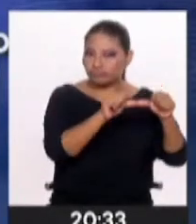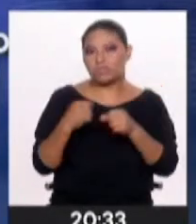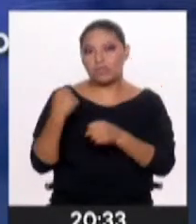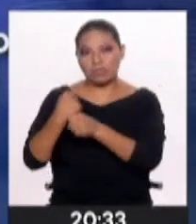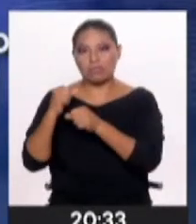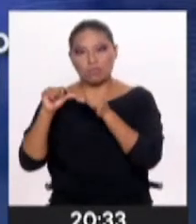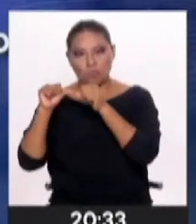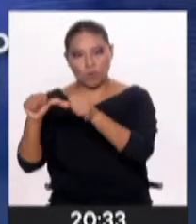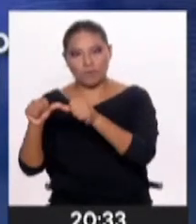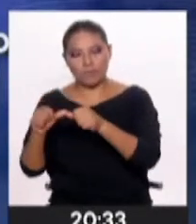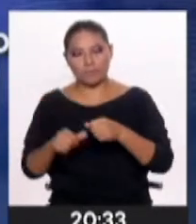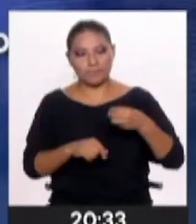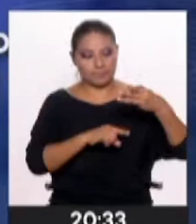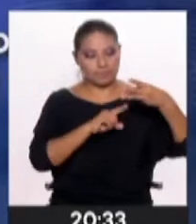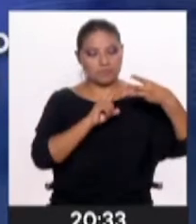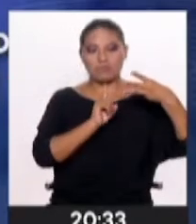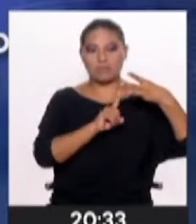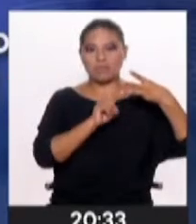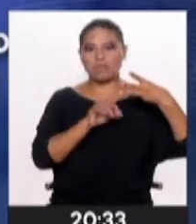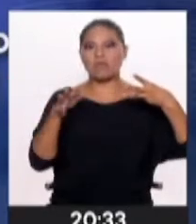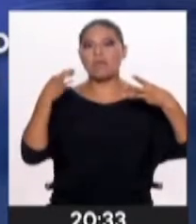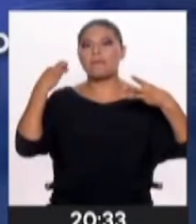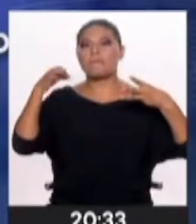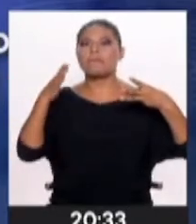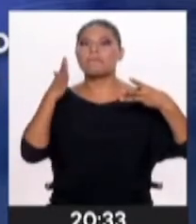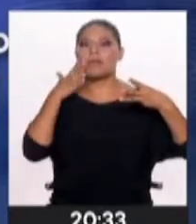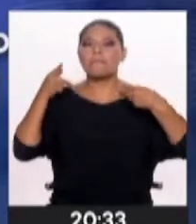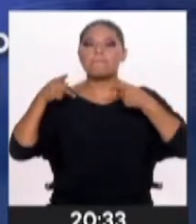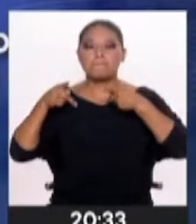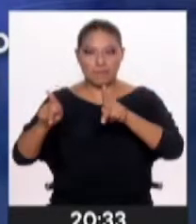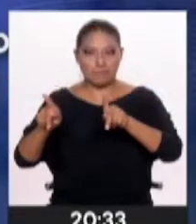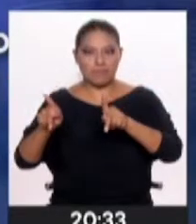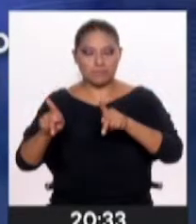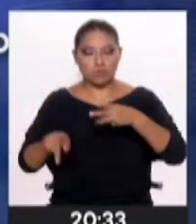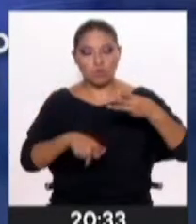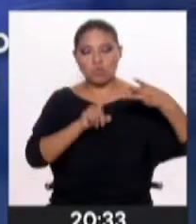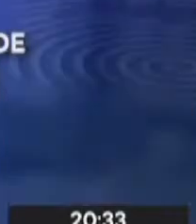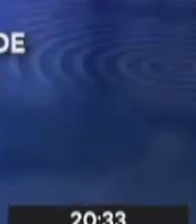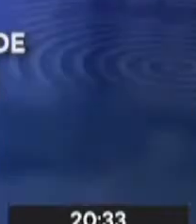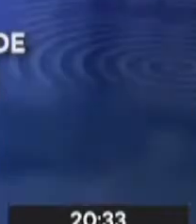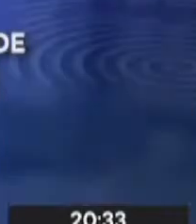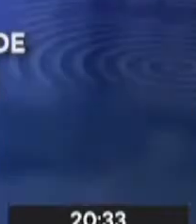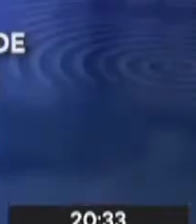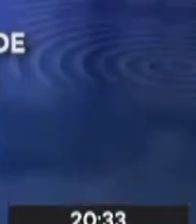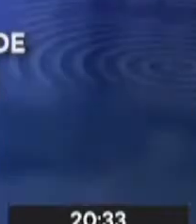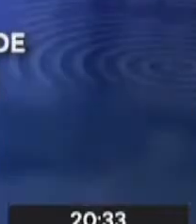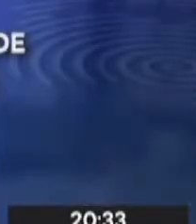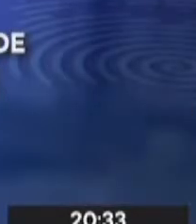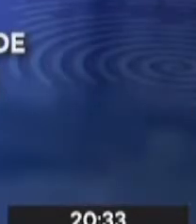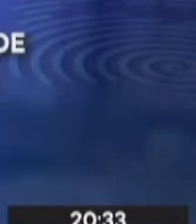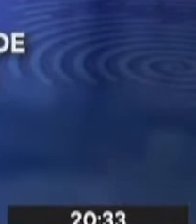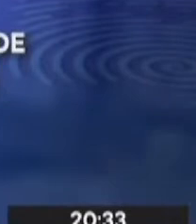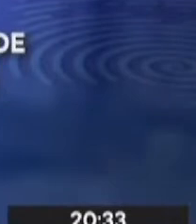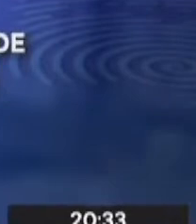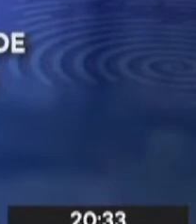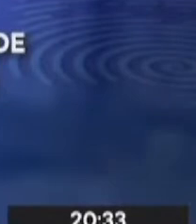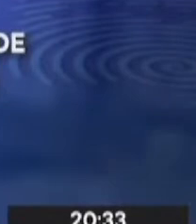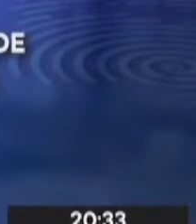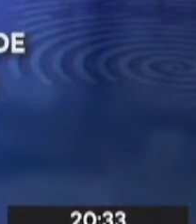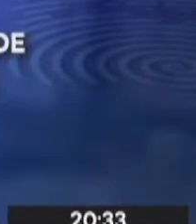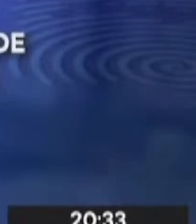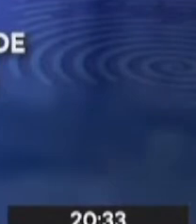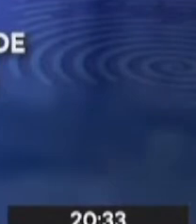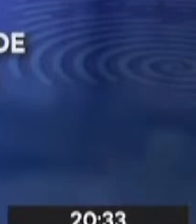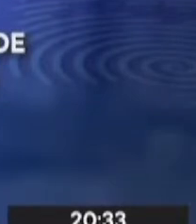Debe contar con autorización de sus padres o tutores y no debe exceder las jornadas de 4 horas diarias o